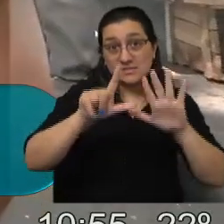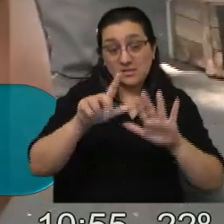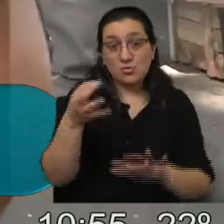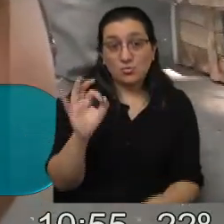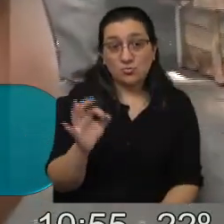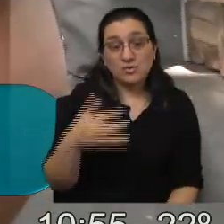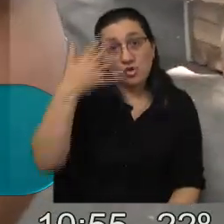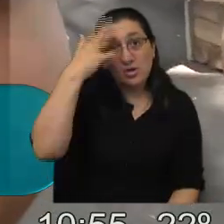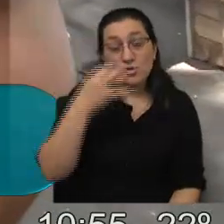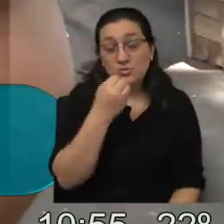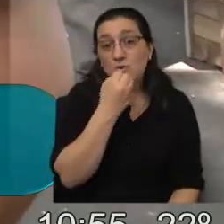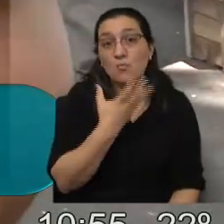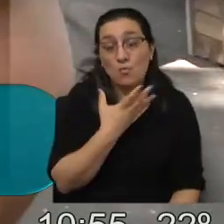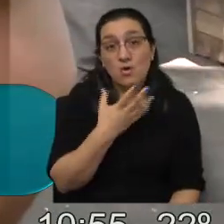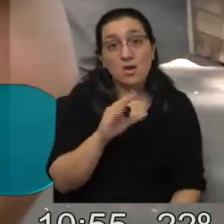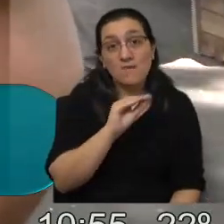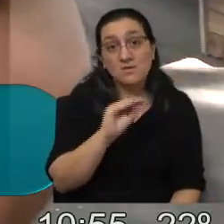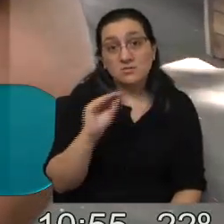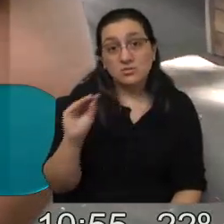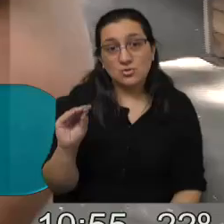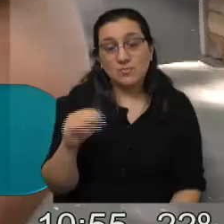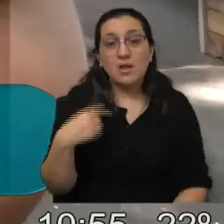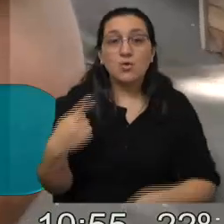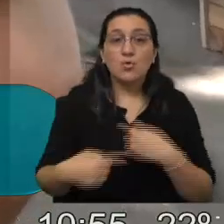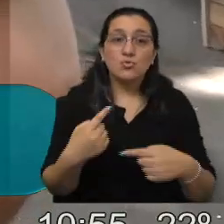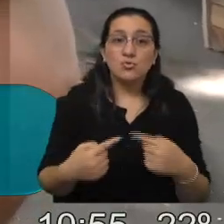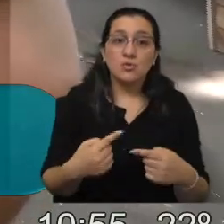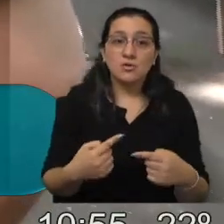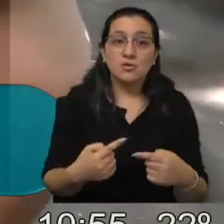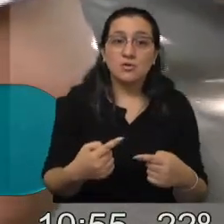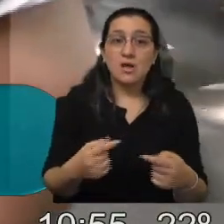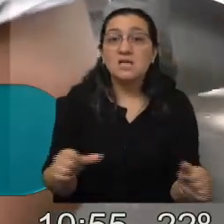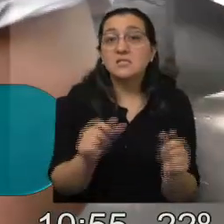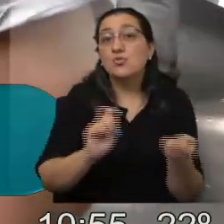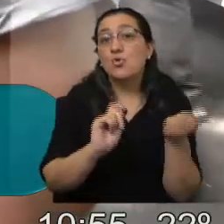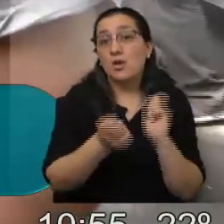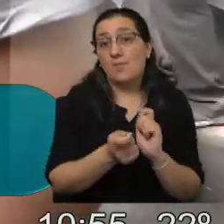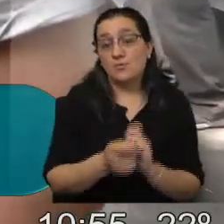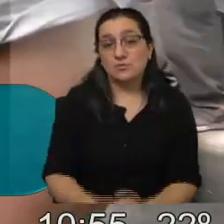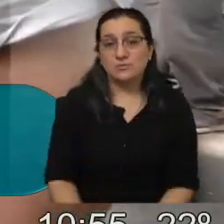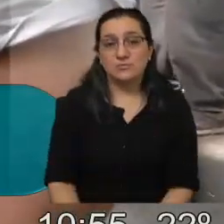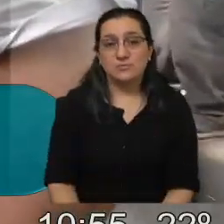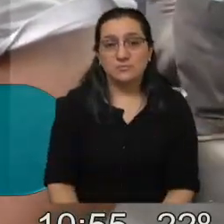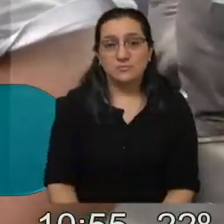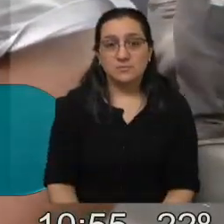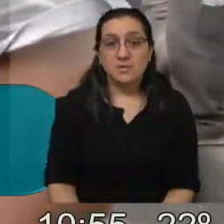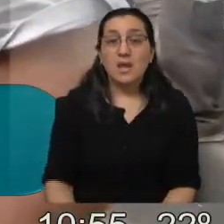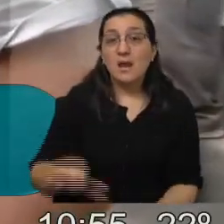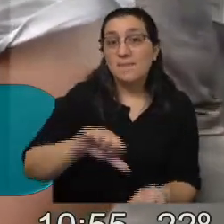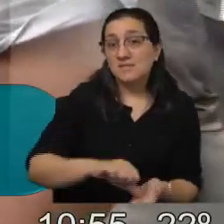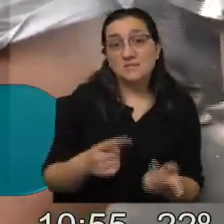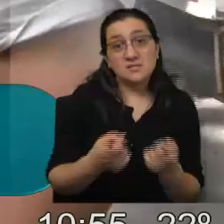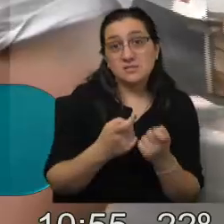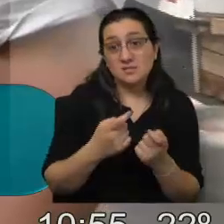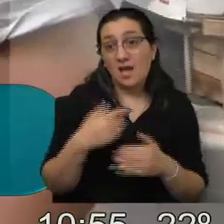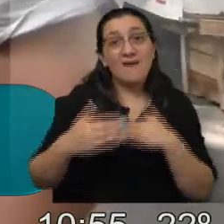y creo que es una buena señal como para seguir propiciando los cambios. O sea, el país tiene que seguir